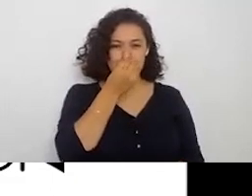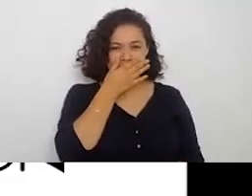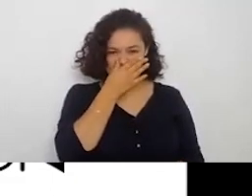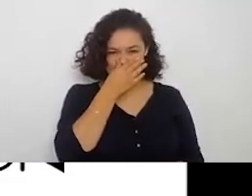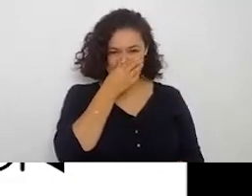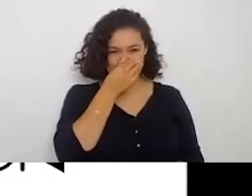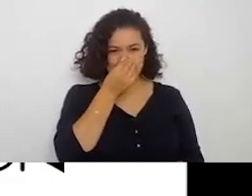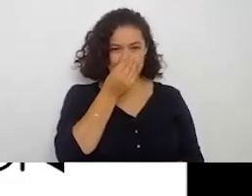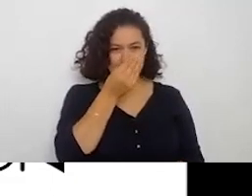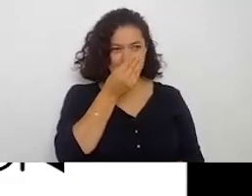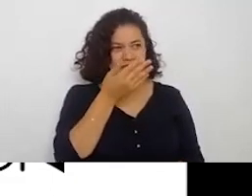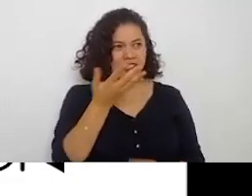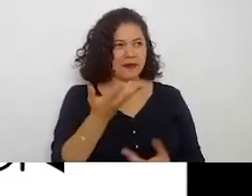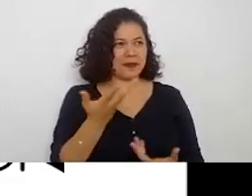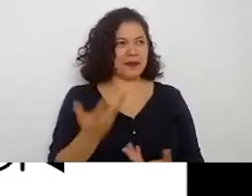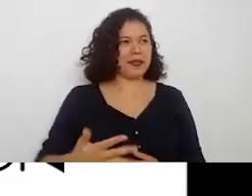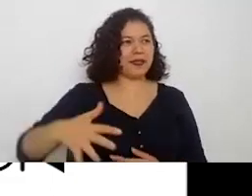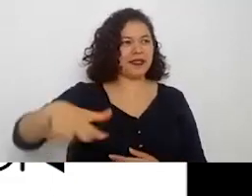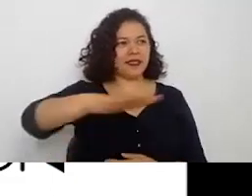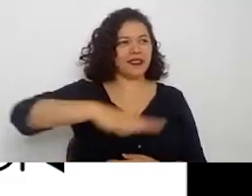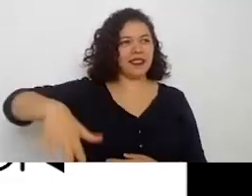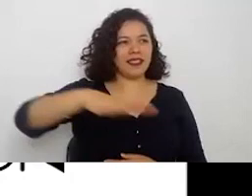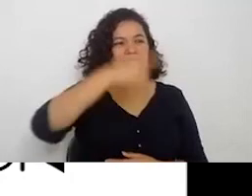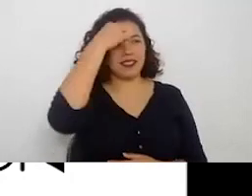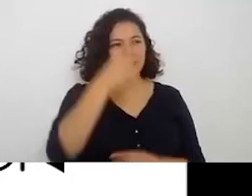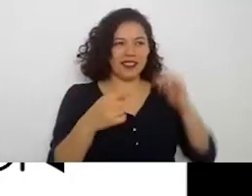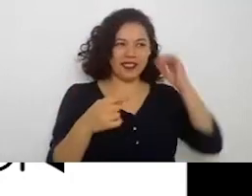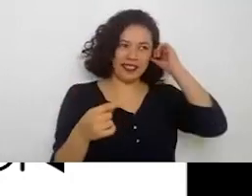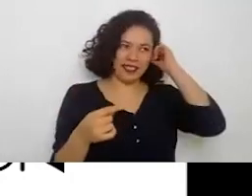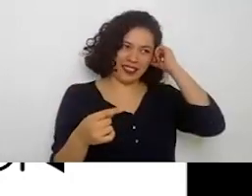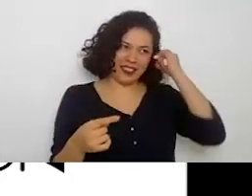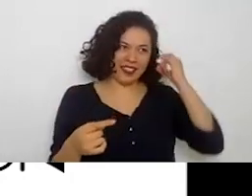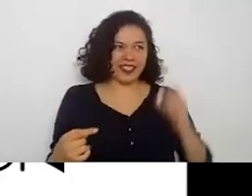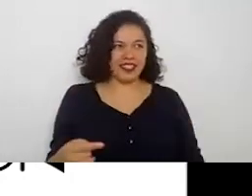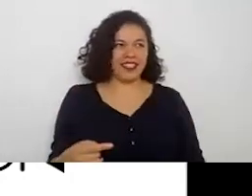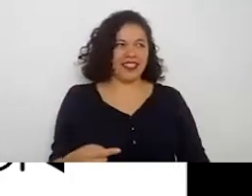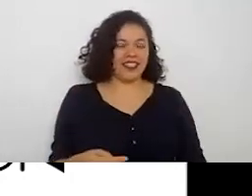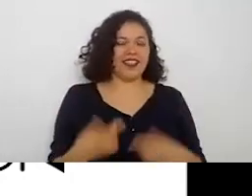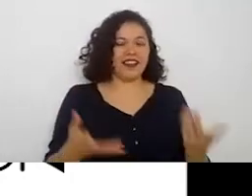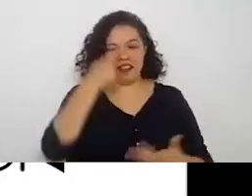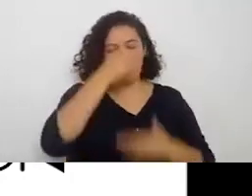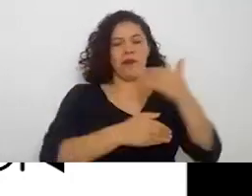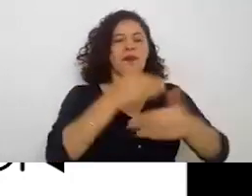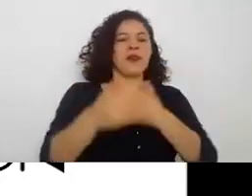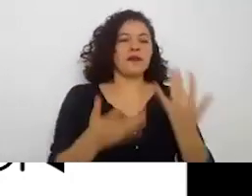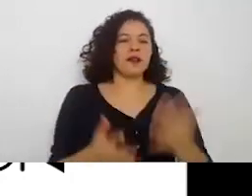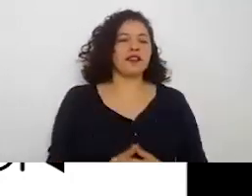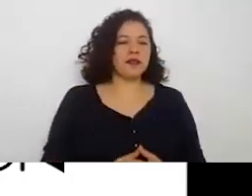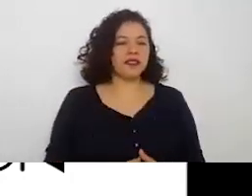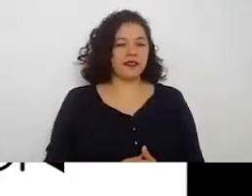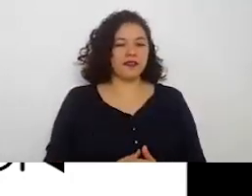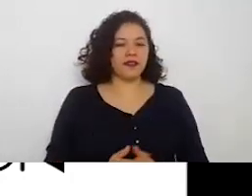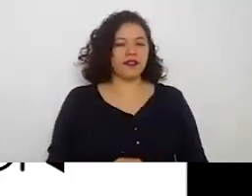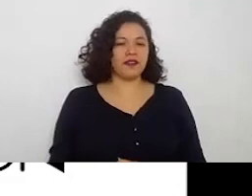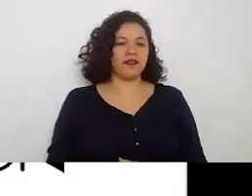estar en el registro, pero más no identifica exactamente su proceso, ¿verdad? Entonces, estas